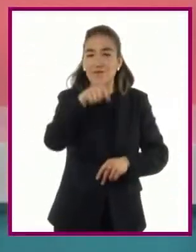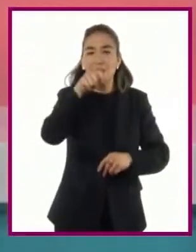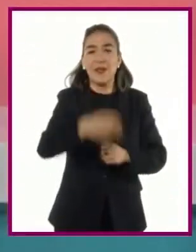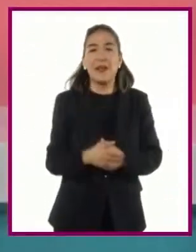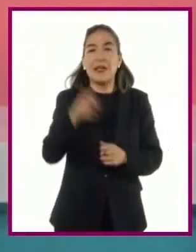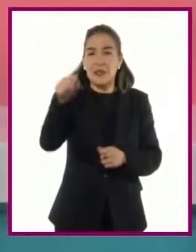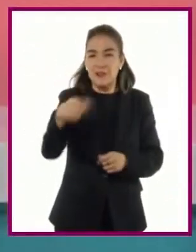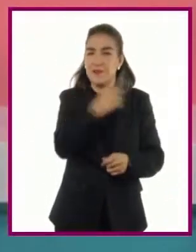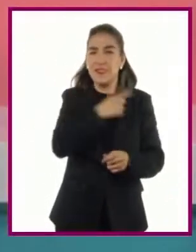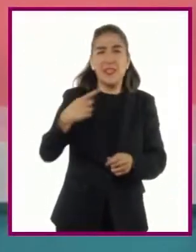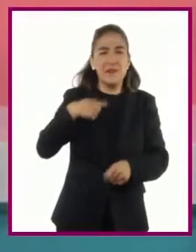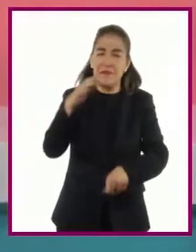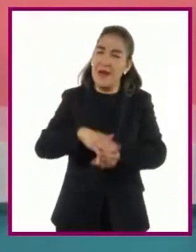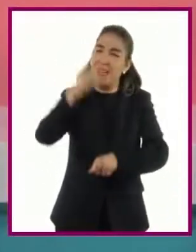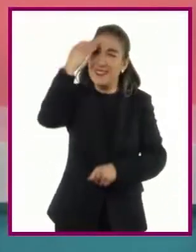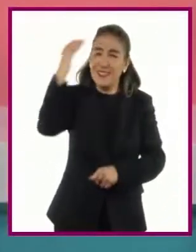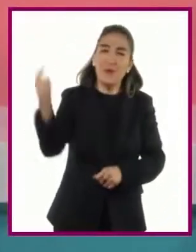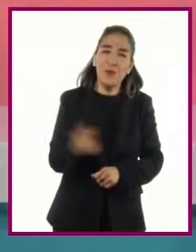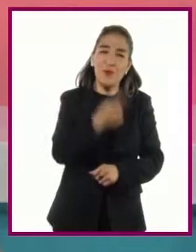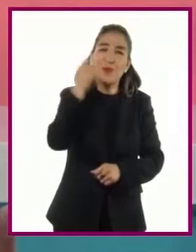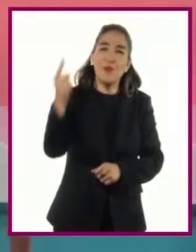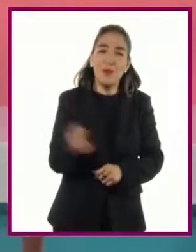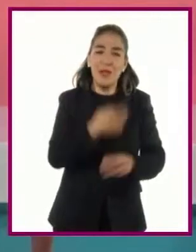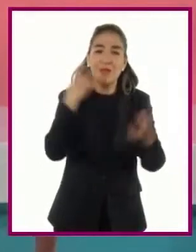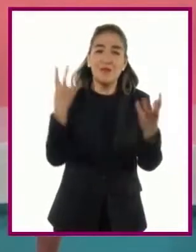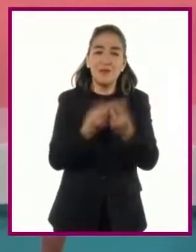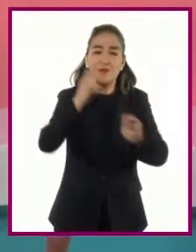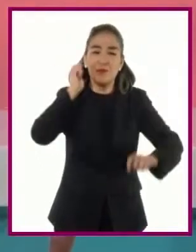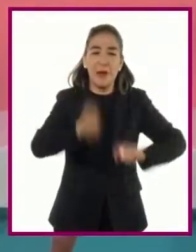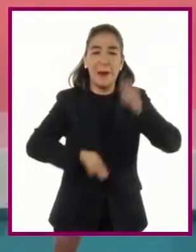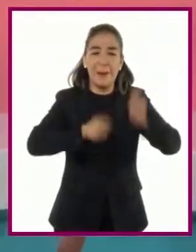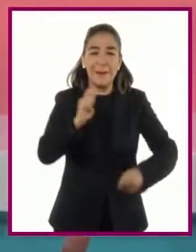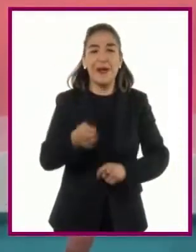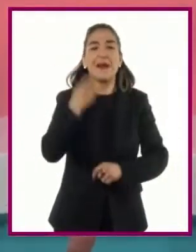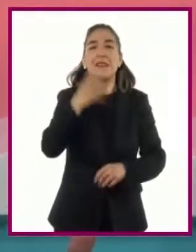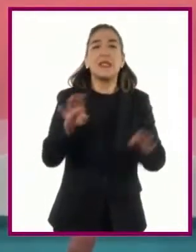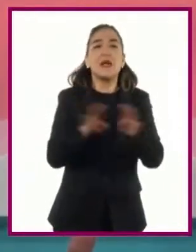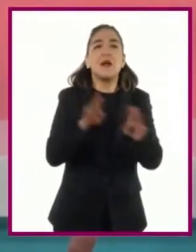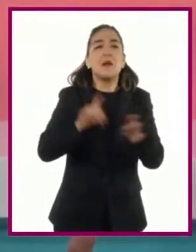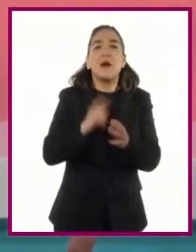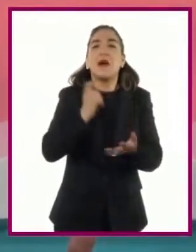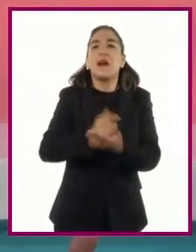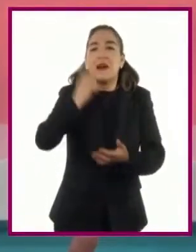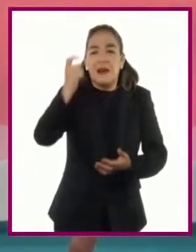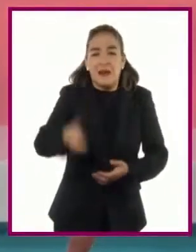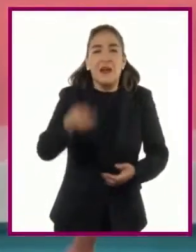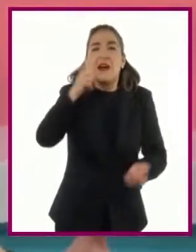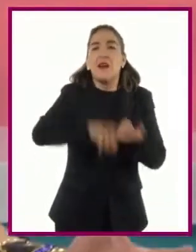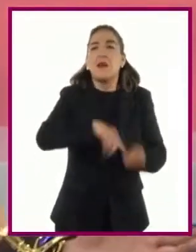aquí junto al tambor. ¿Ha de desaparecer acaso nuestra muerte en la tierra?